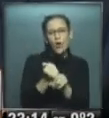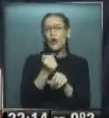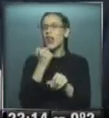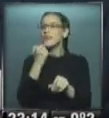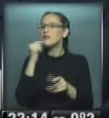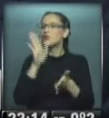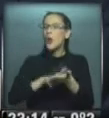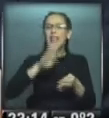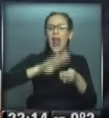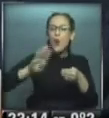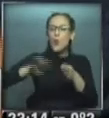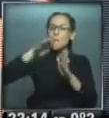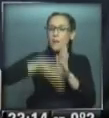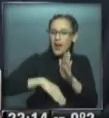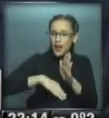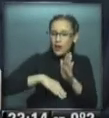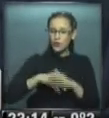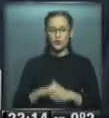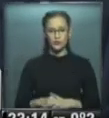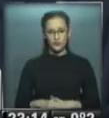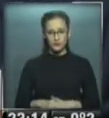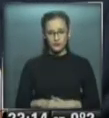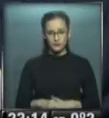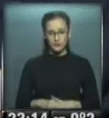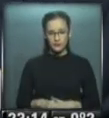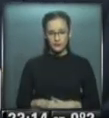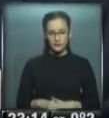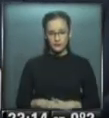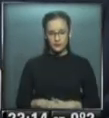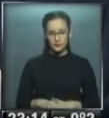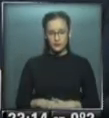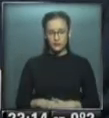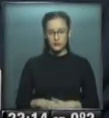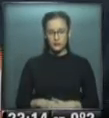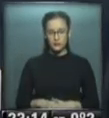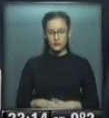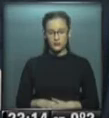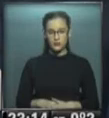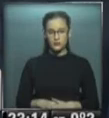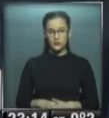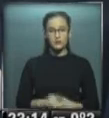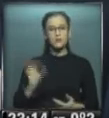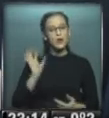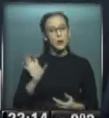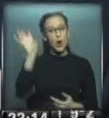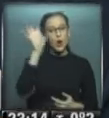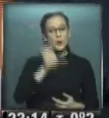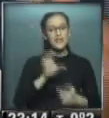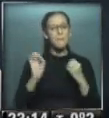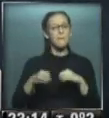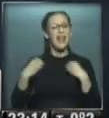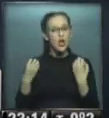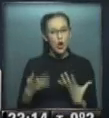de desendeudamiento social y económico que ha permitido a nuestras provincias crecer, a